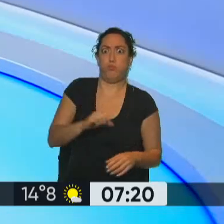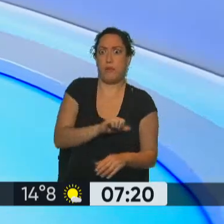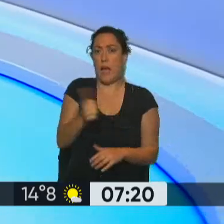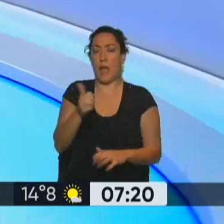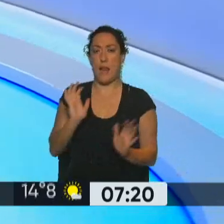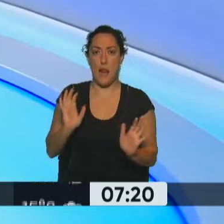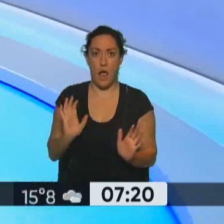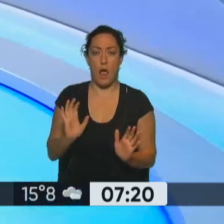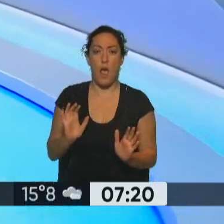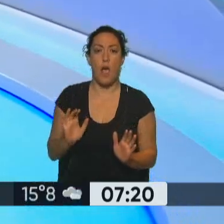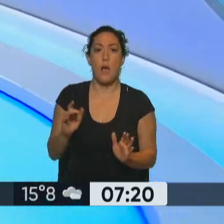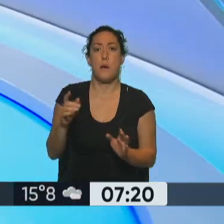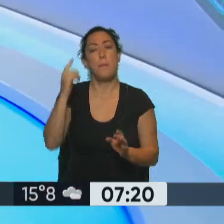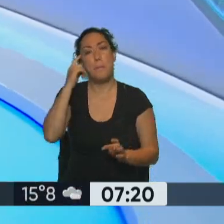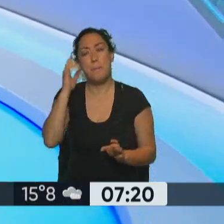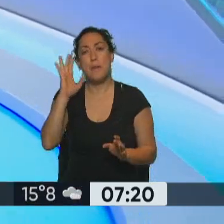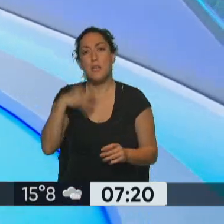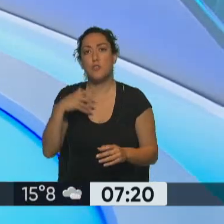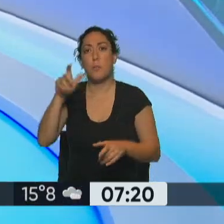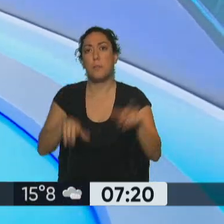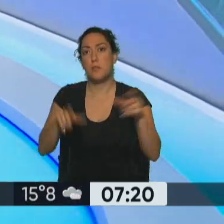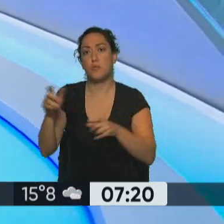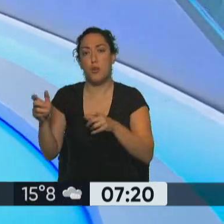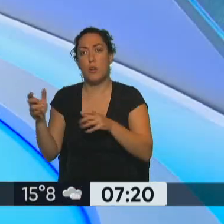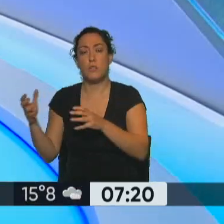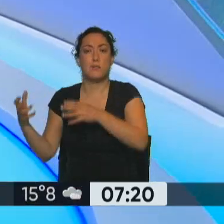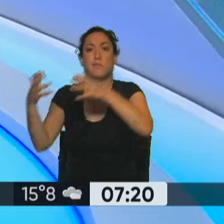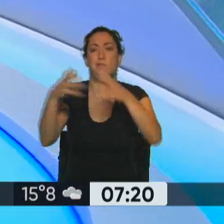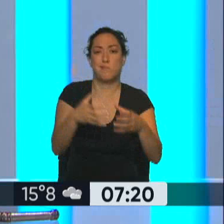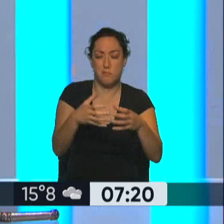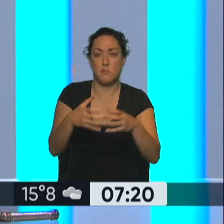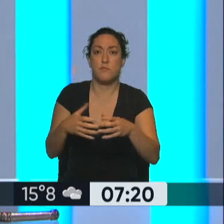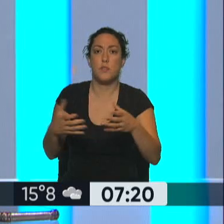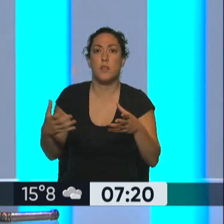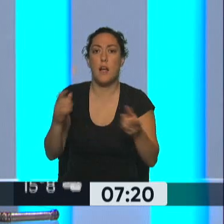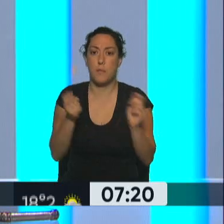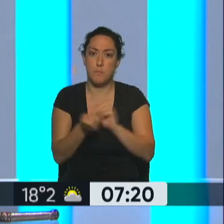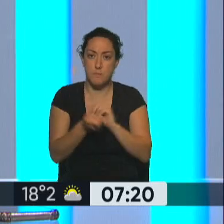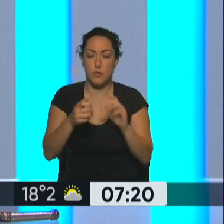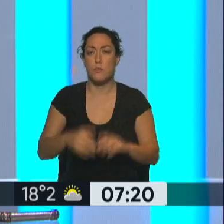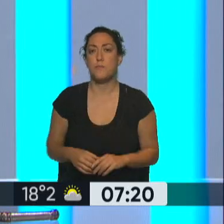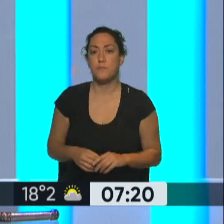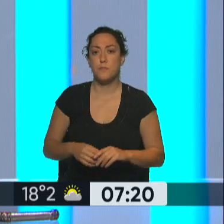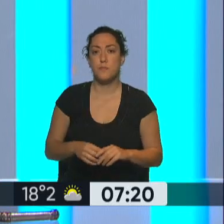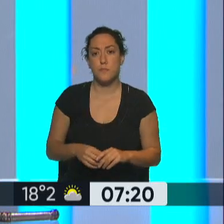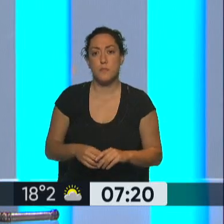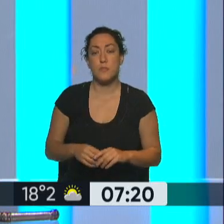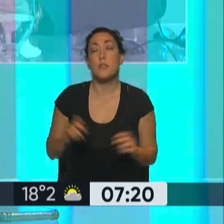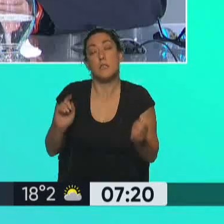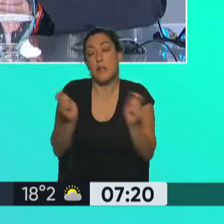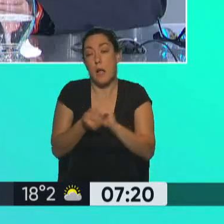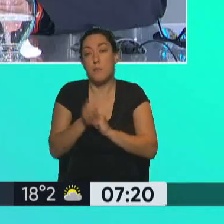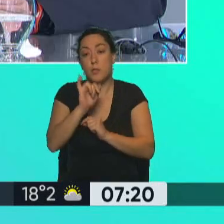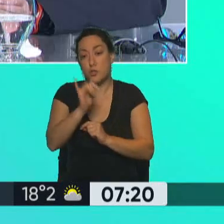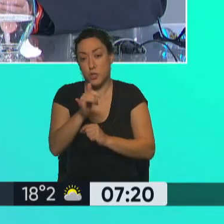uno imagina que va a haber una migración importante nuevamente hacia ese sector, ¿no? A ver, va a haber una migración, no sé si importante, pero sí lo cierto es que va a